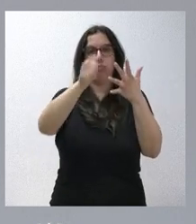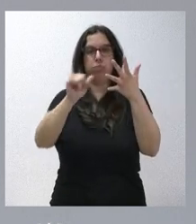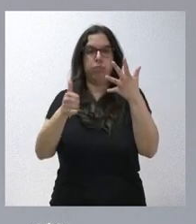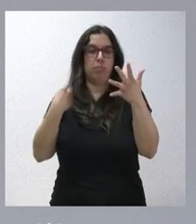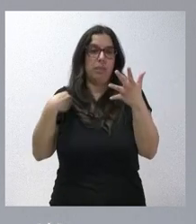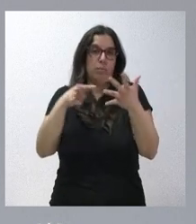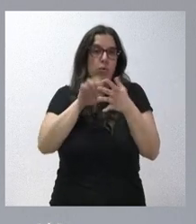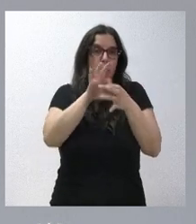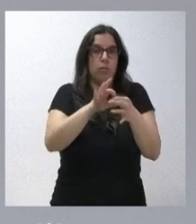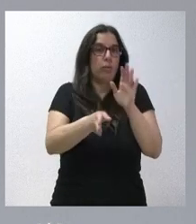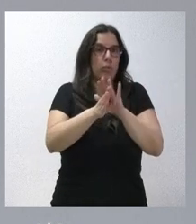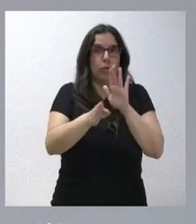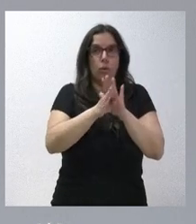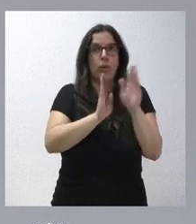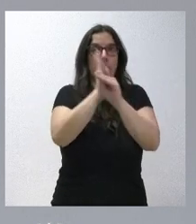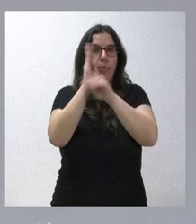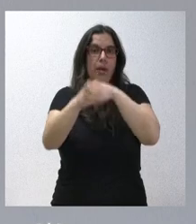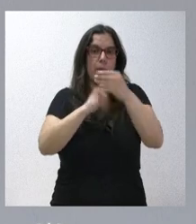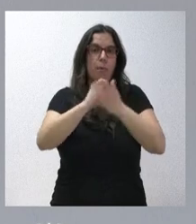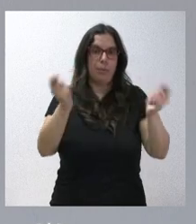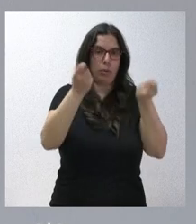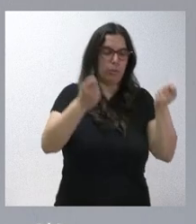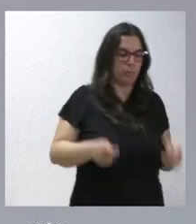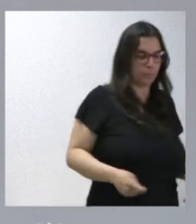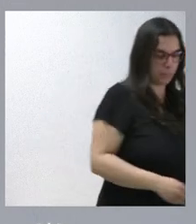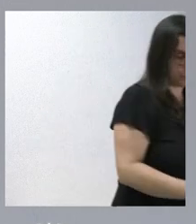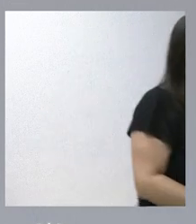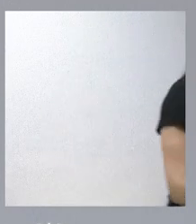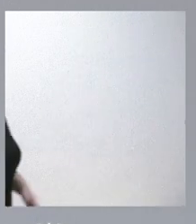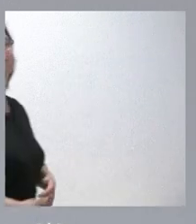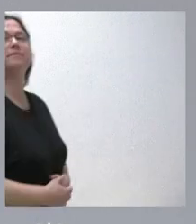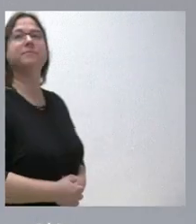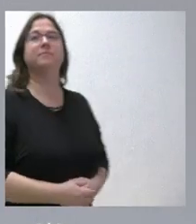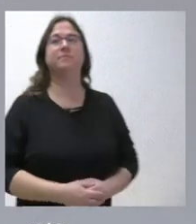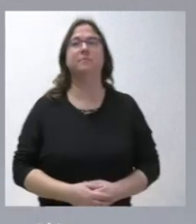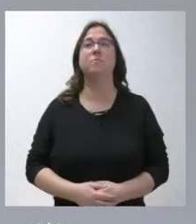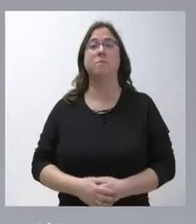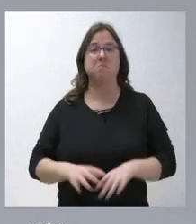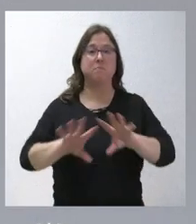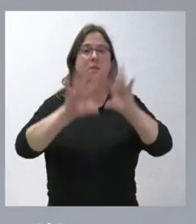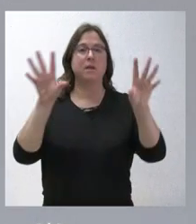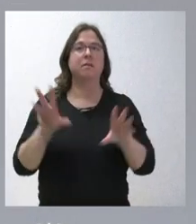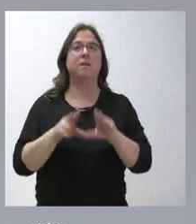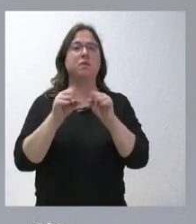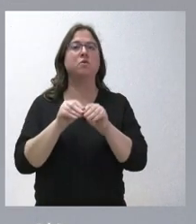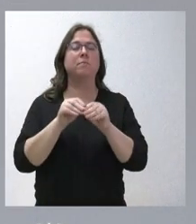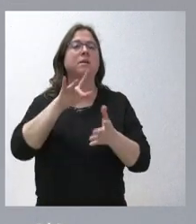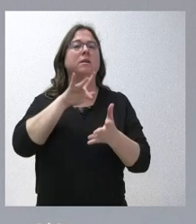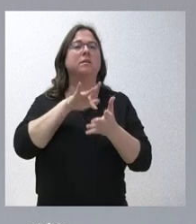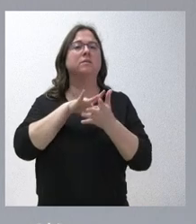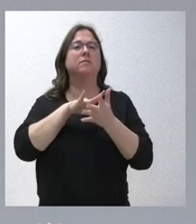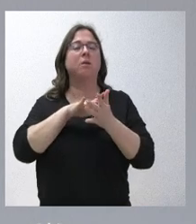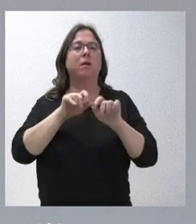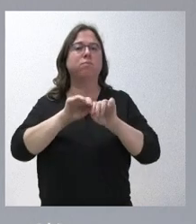los que continuamos realizando el patrocinio En definitiva HM dada la expansión que estaba cogiendo eh